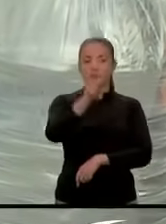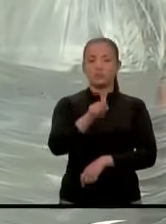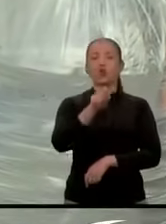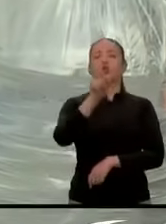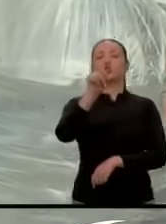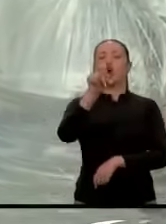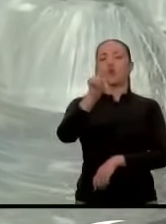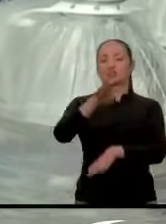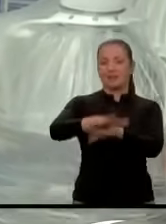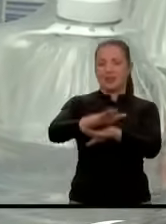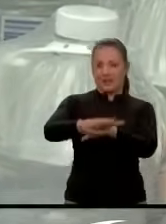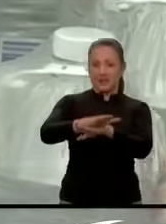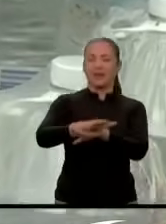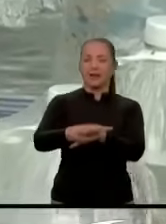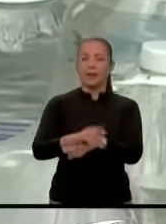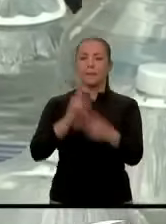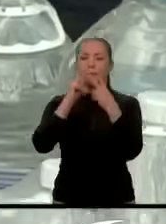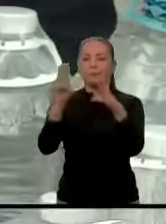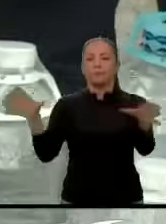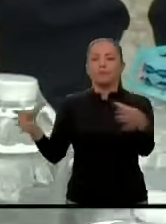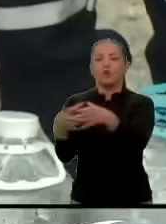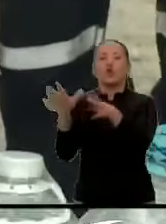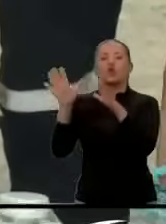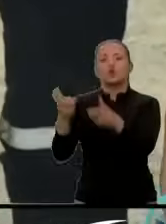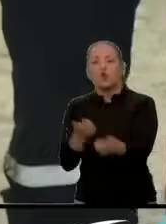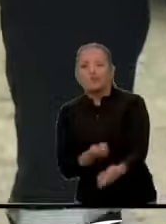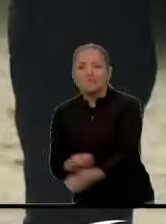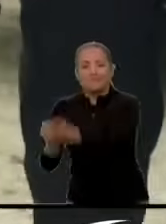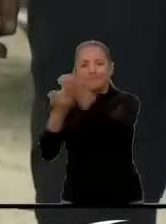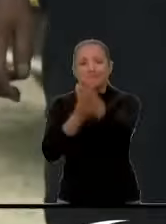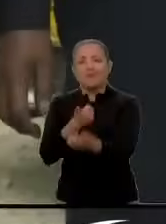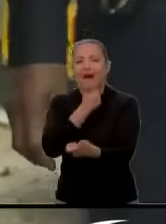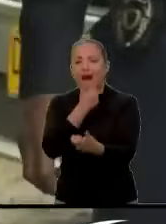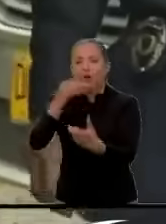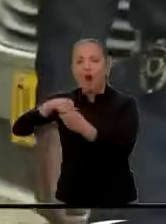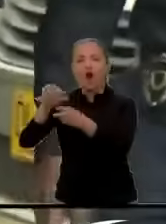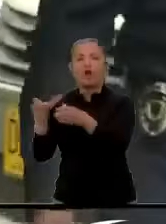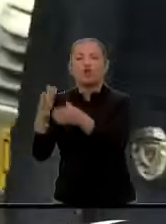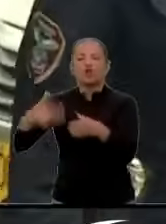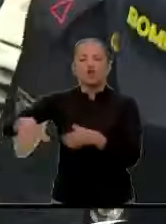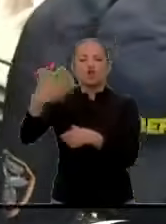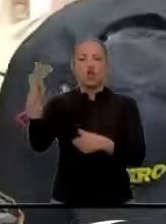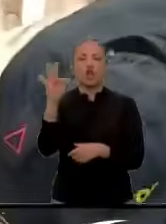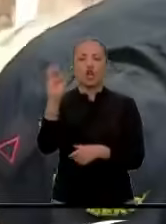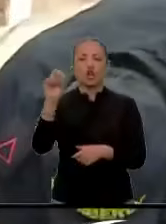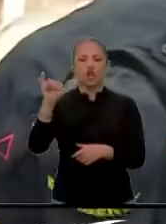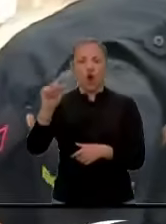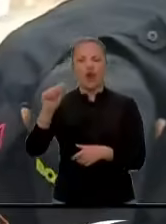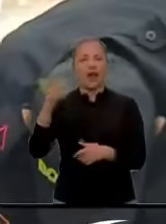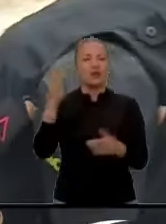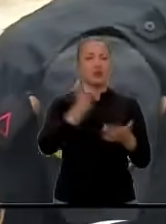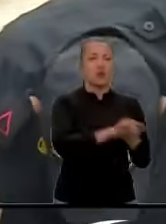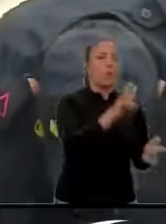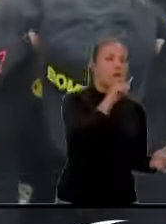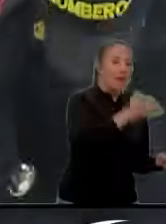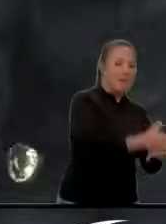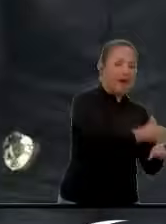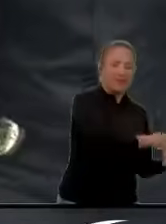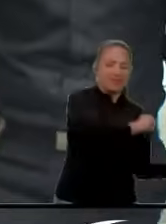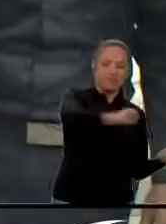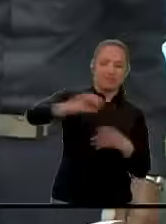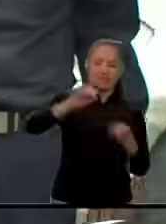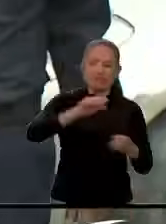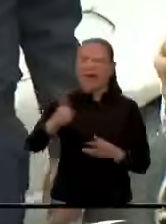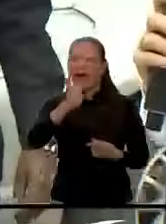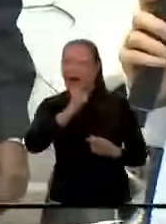2:11, mientras vemos a los integrantes de bomberos de Tona recibiendo y transportando algunas ayudas que les envían de Bucaramanga, retomamos también las noticias de